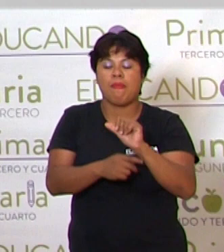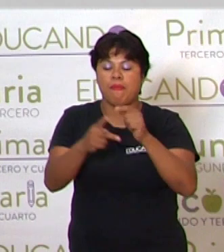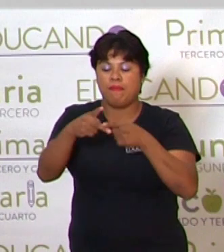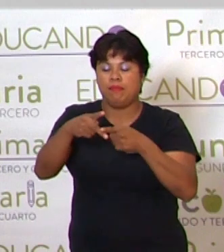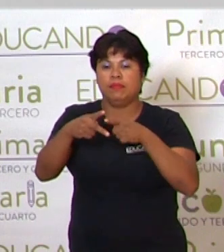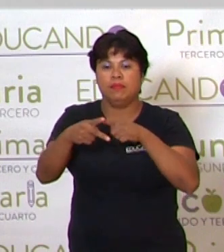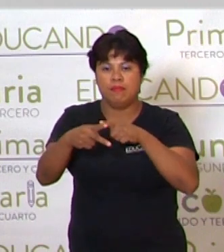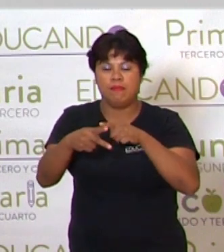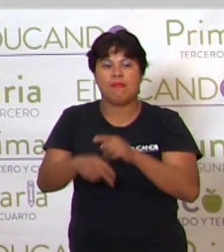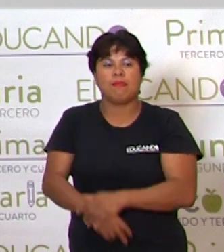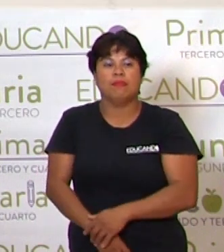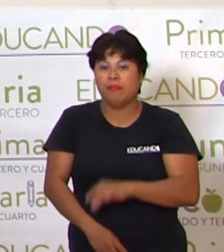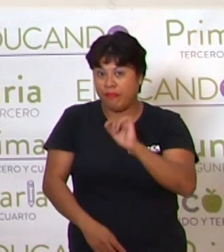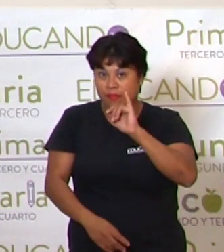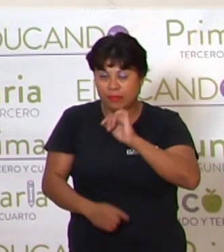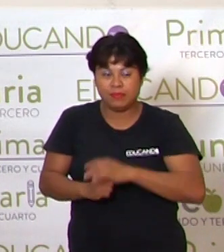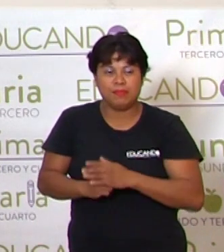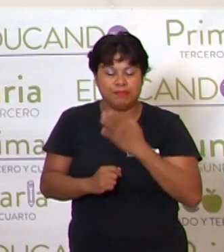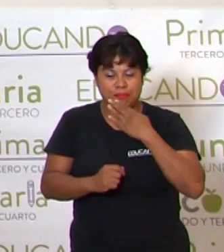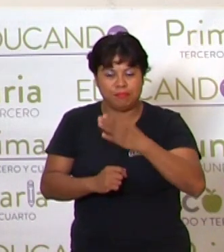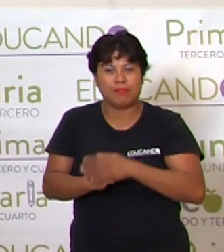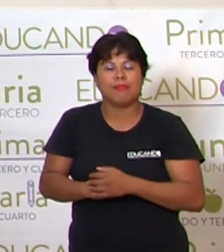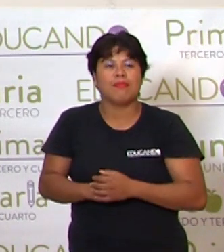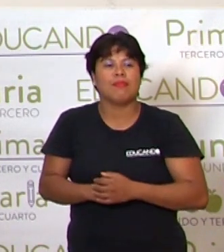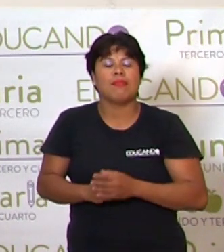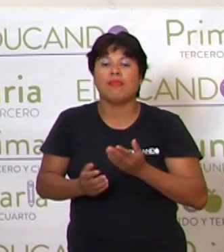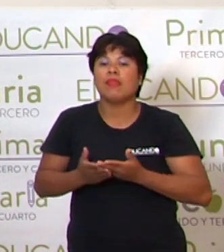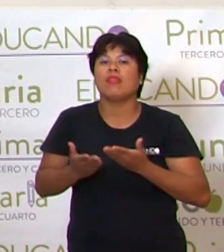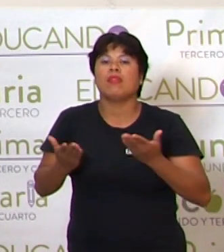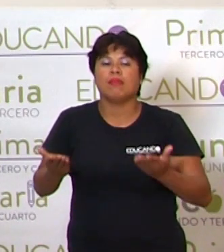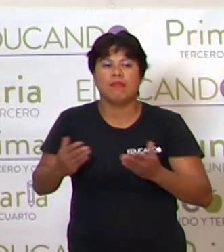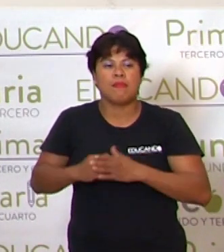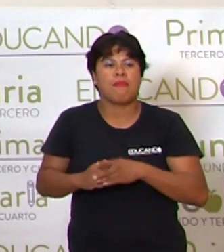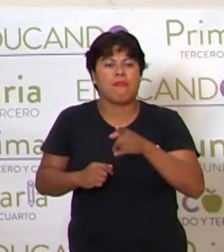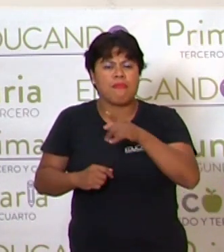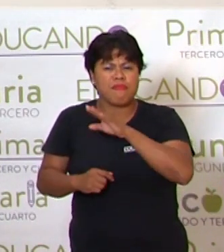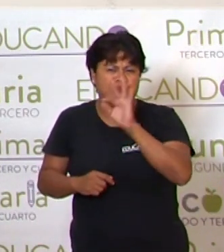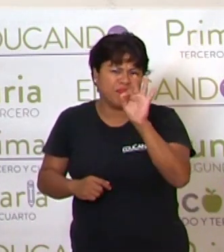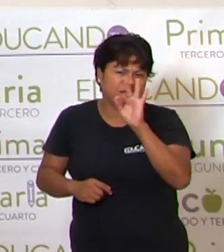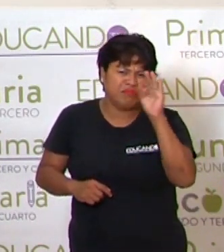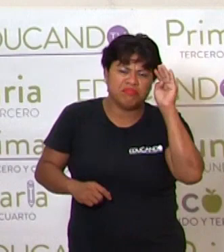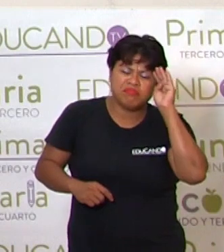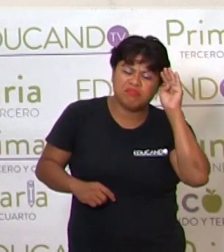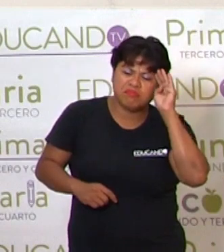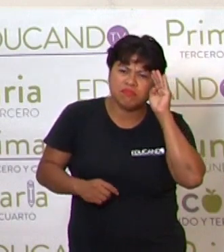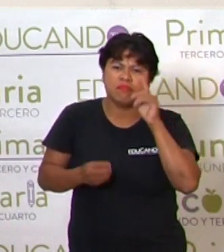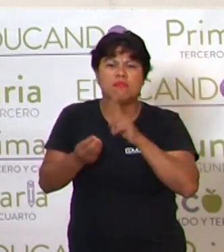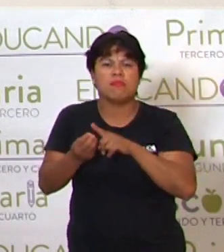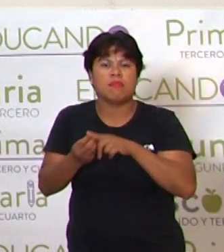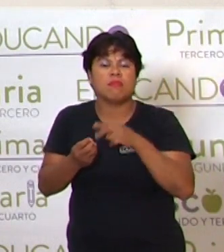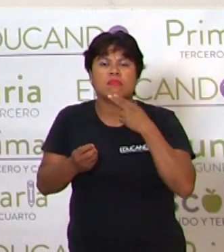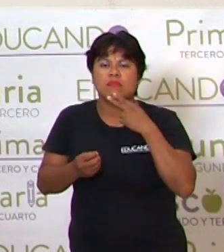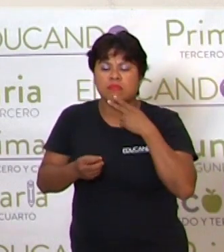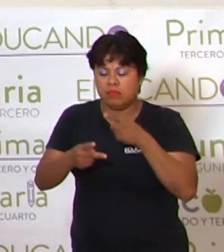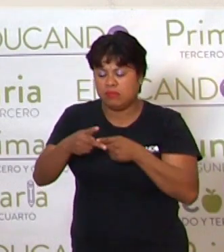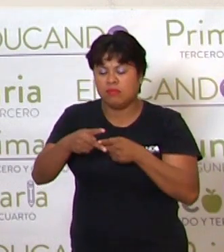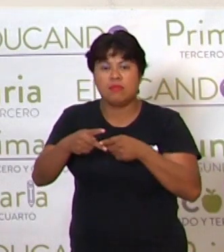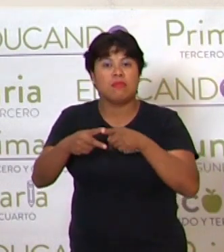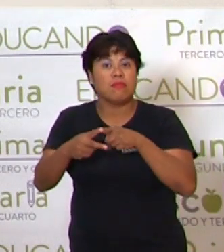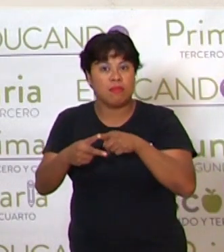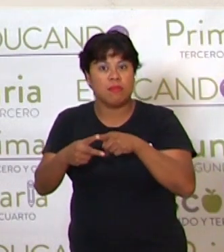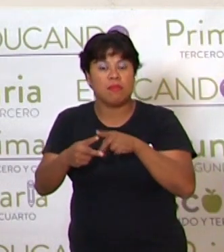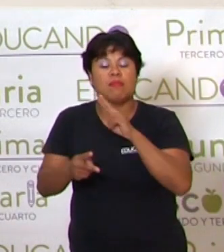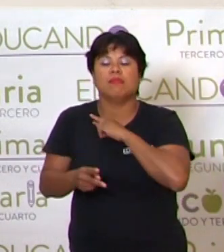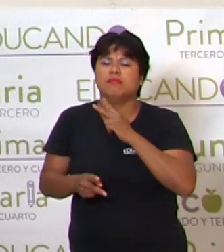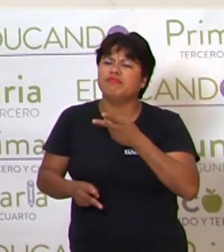ángulo. ¿Sí? Muy bien. Ahora, ¿tú te has puesto a pensar en dónde se usan los ángulos?